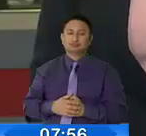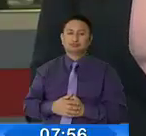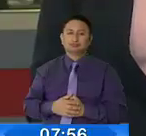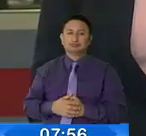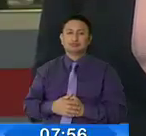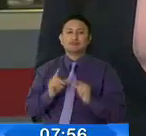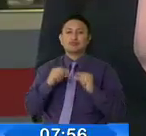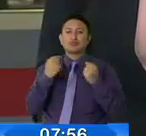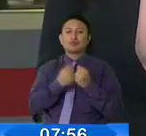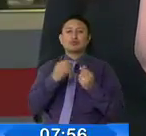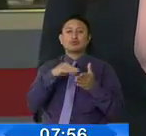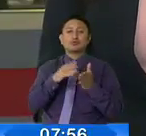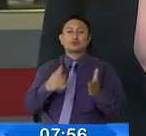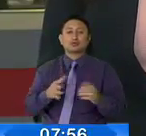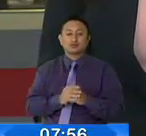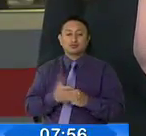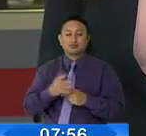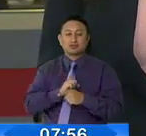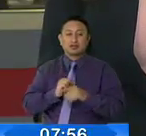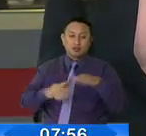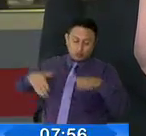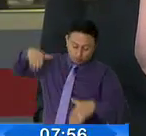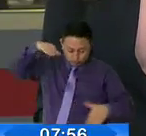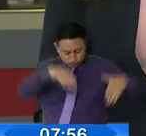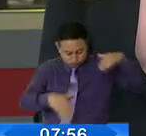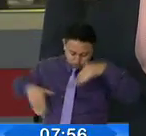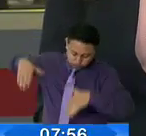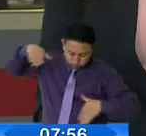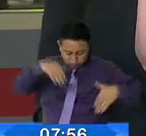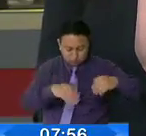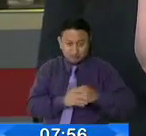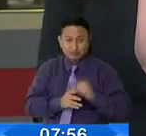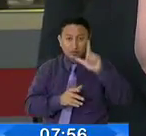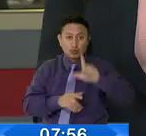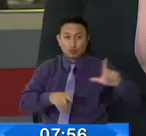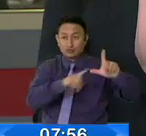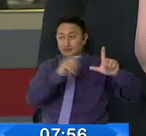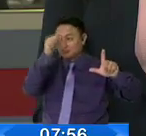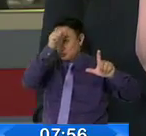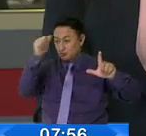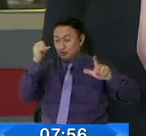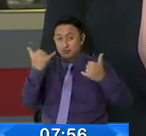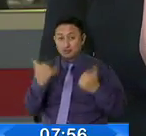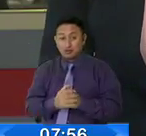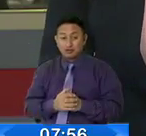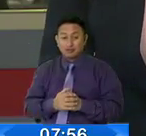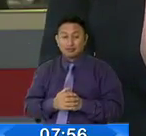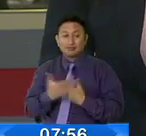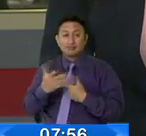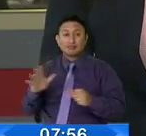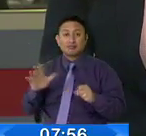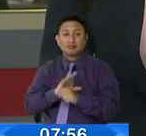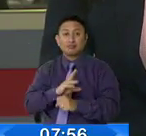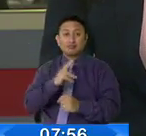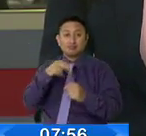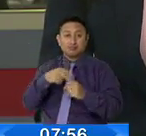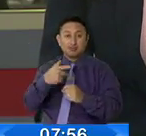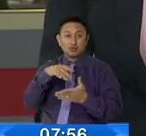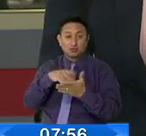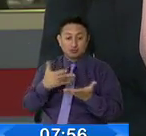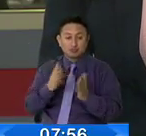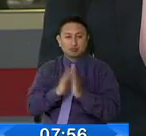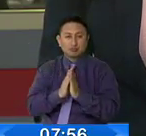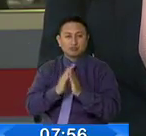Un grupo de estudiantes que entrenan natación los 7 días de la semana y ahora deben tener horas completas de participación estudiantil solicitan